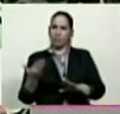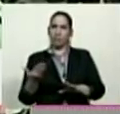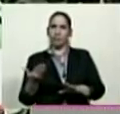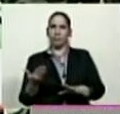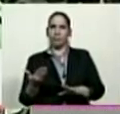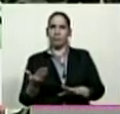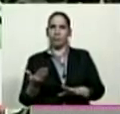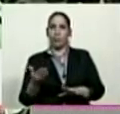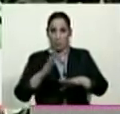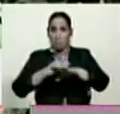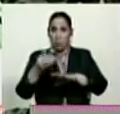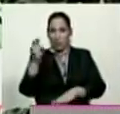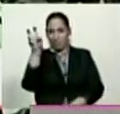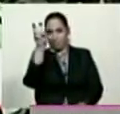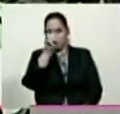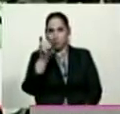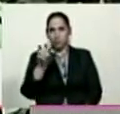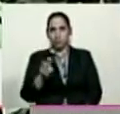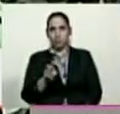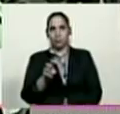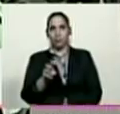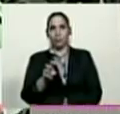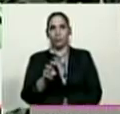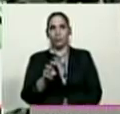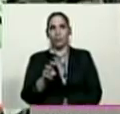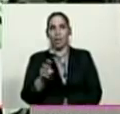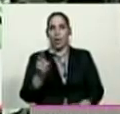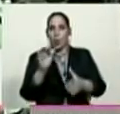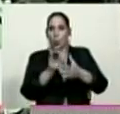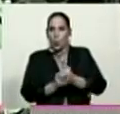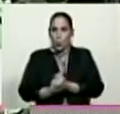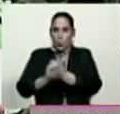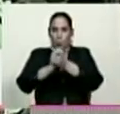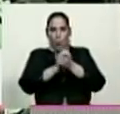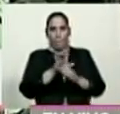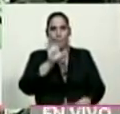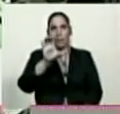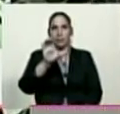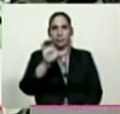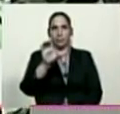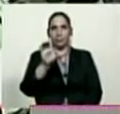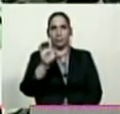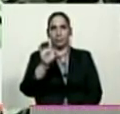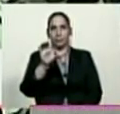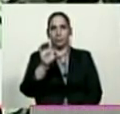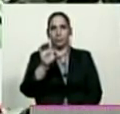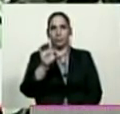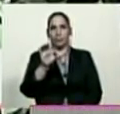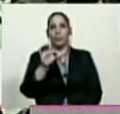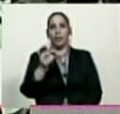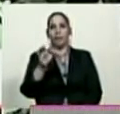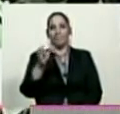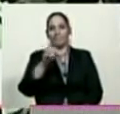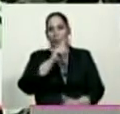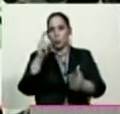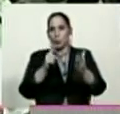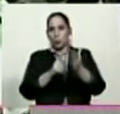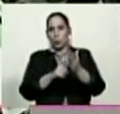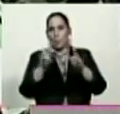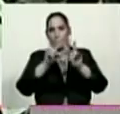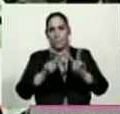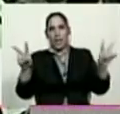Porque es la columna vertebral de la unión del país, de la integridad del país, de la paz del